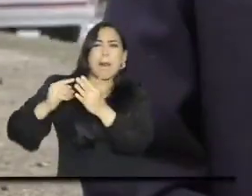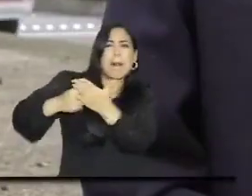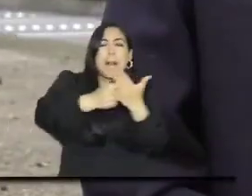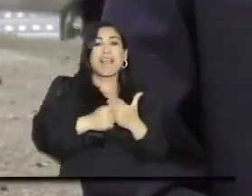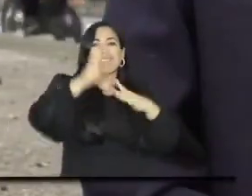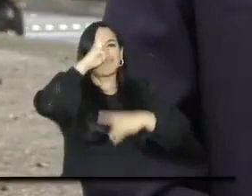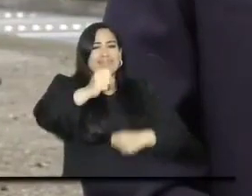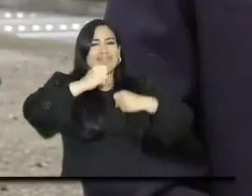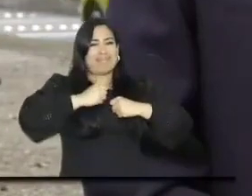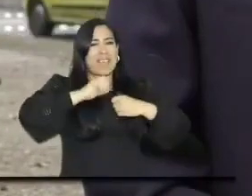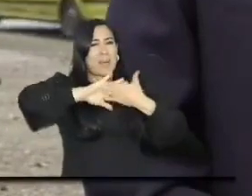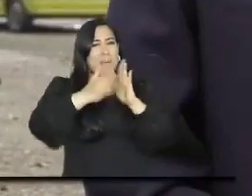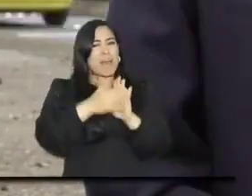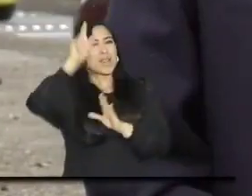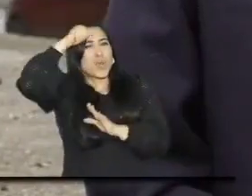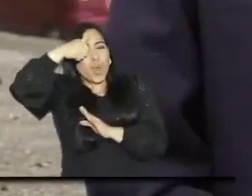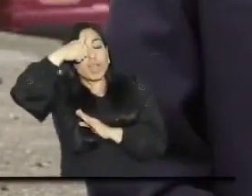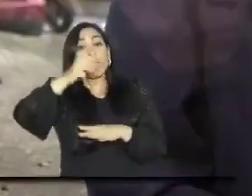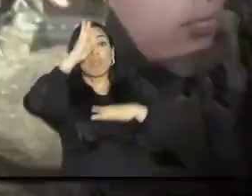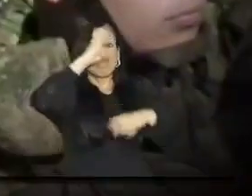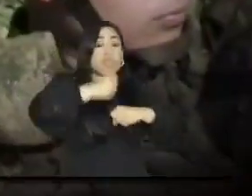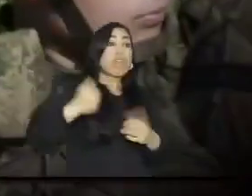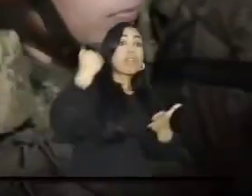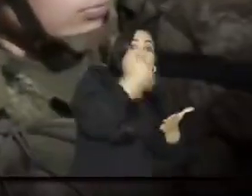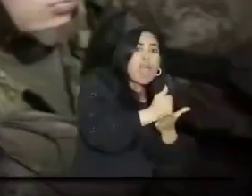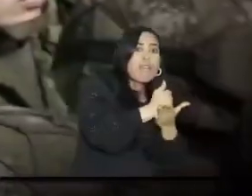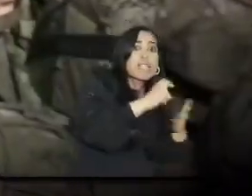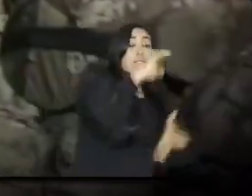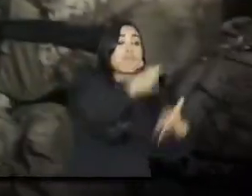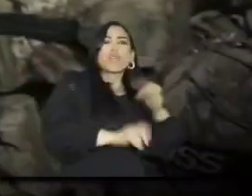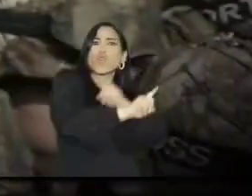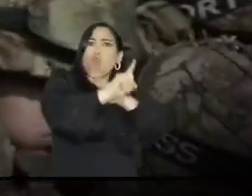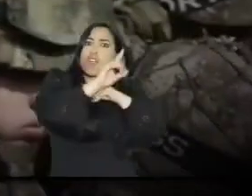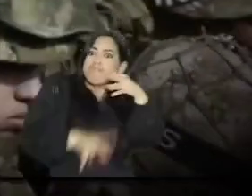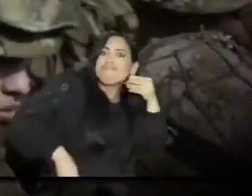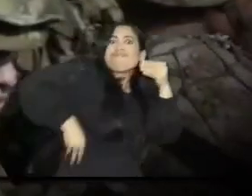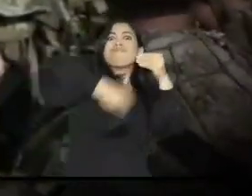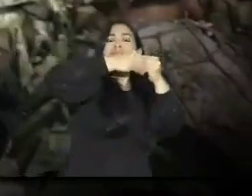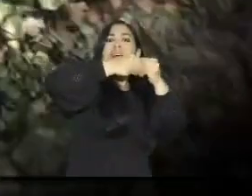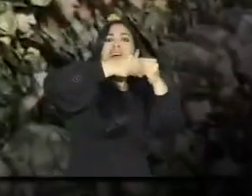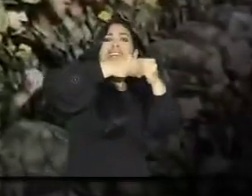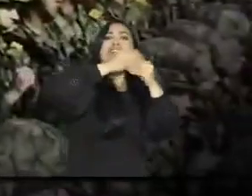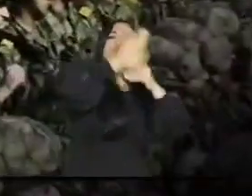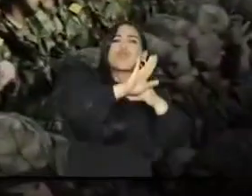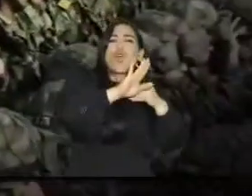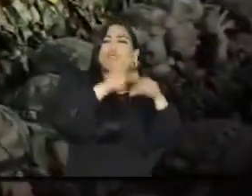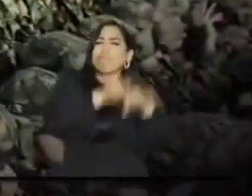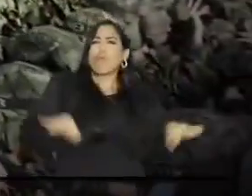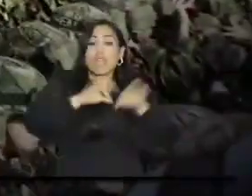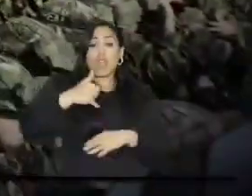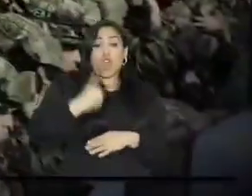y de discusión, el servicio social para la paz, como un complemento al servicio militar obligatorio. No lo quita, no lo elimina,